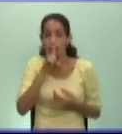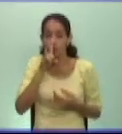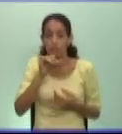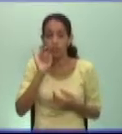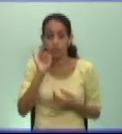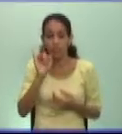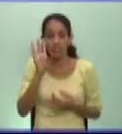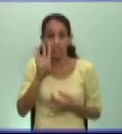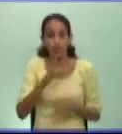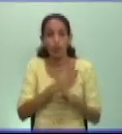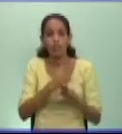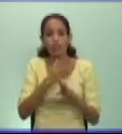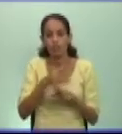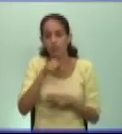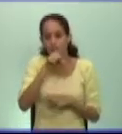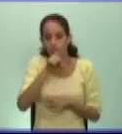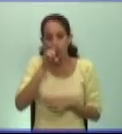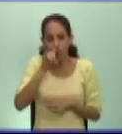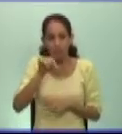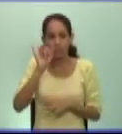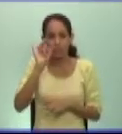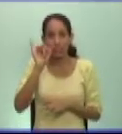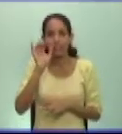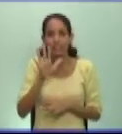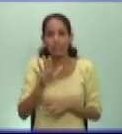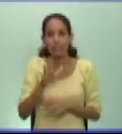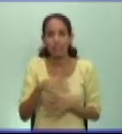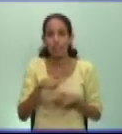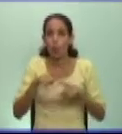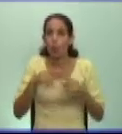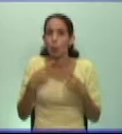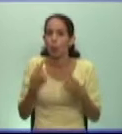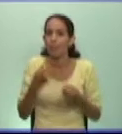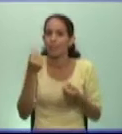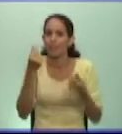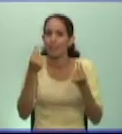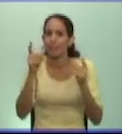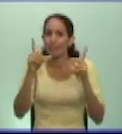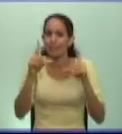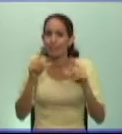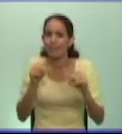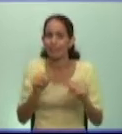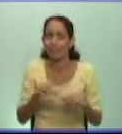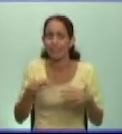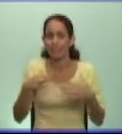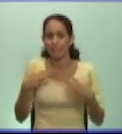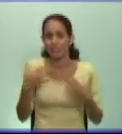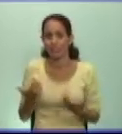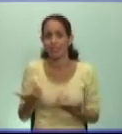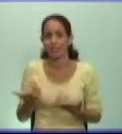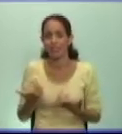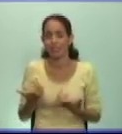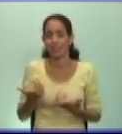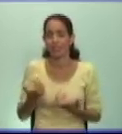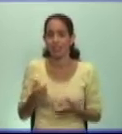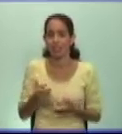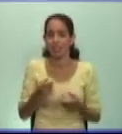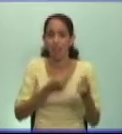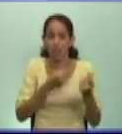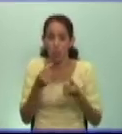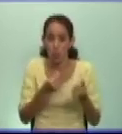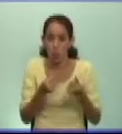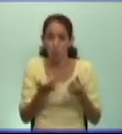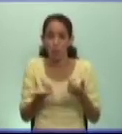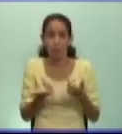29 al 33 porque es una crisis que abarca todas las esferas de la vida. no solo desde el punto de vista económico, sino desde el punto de